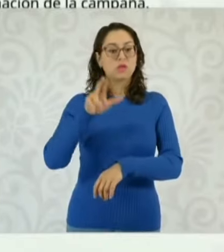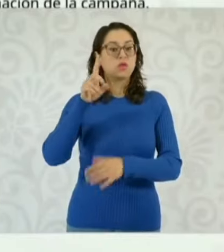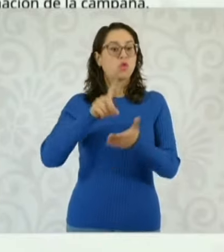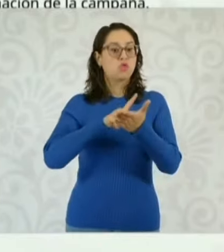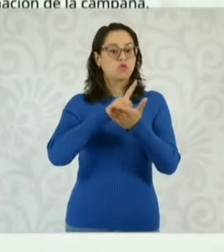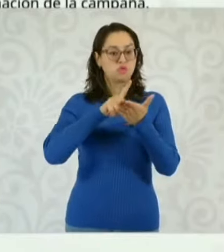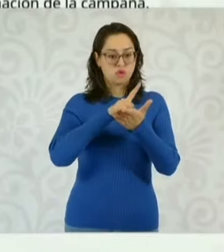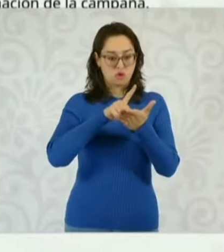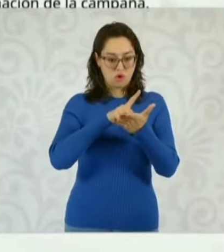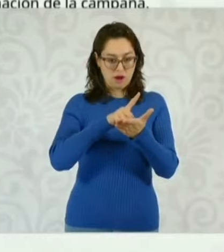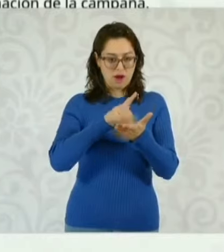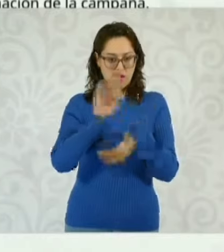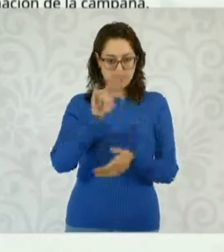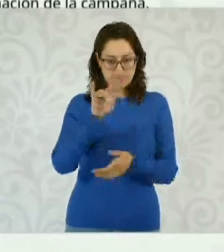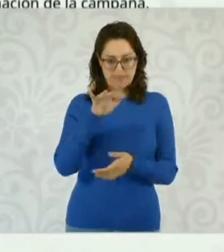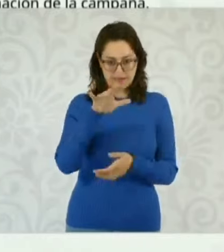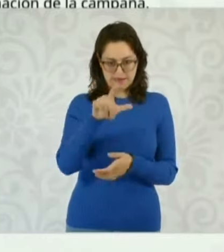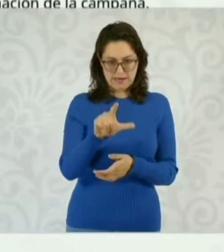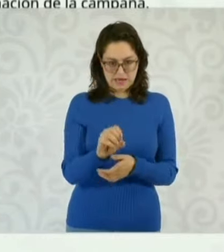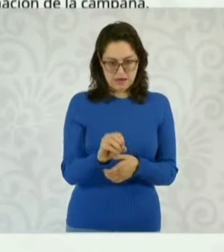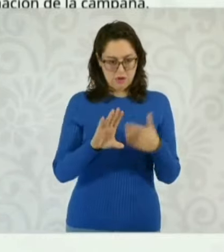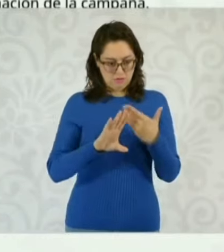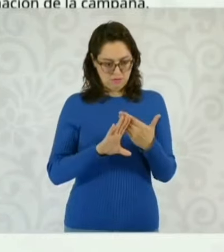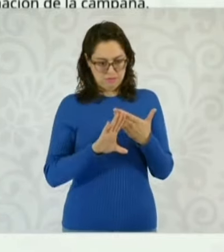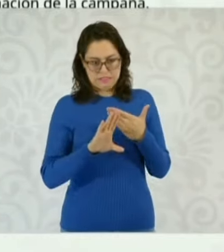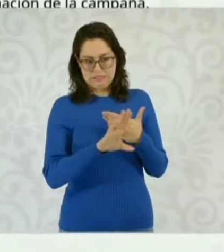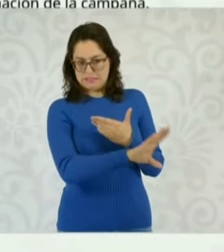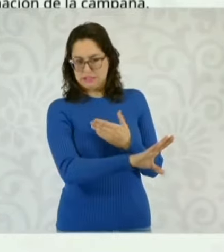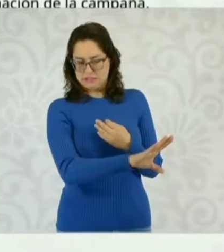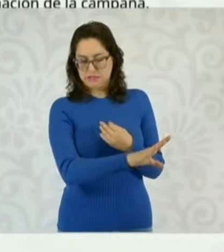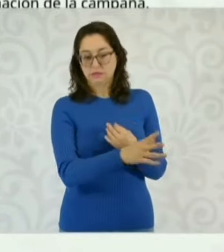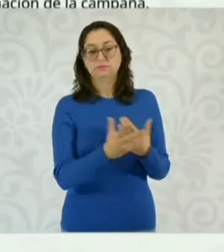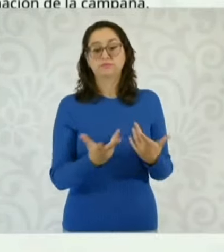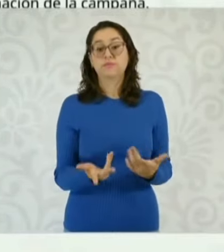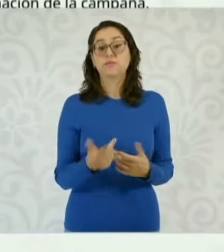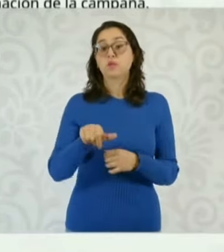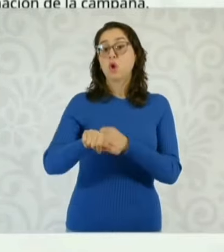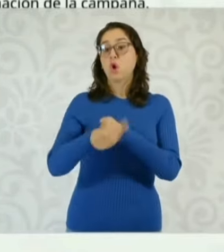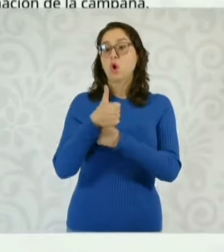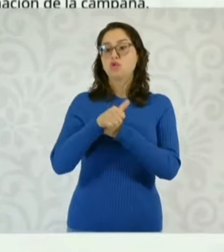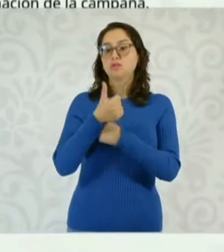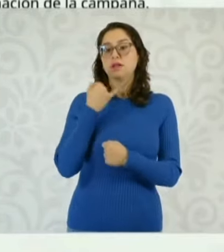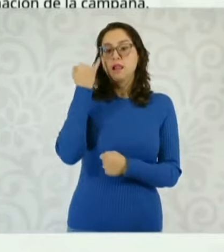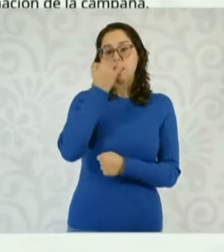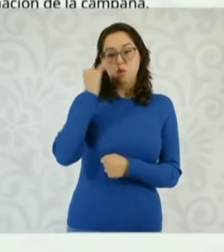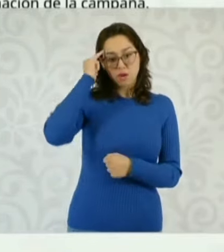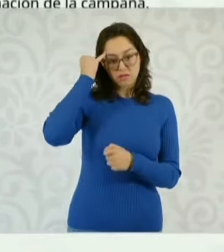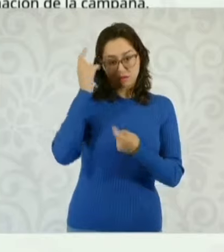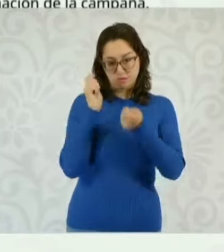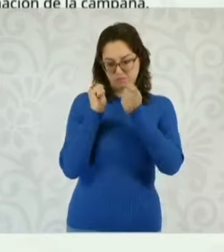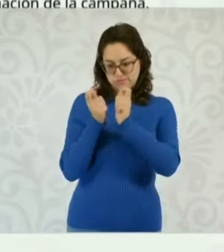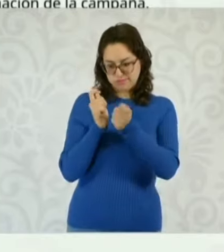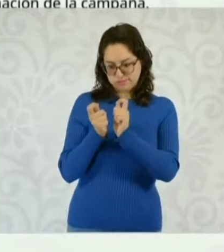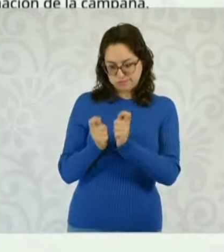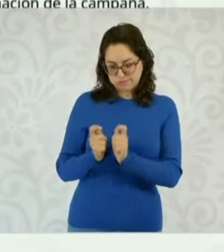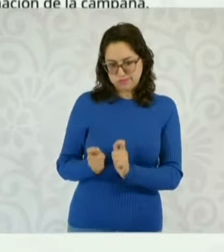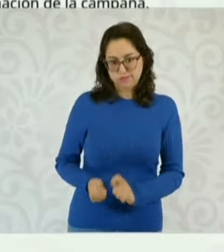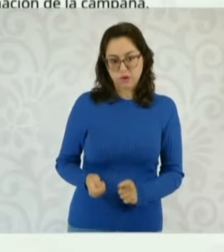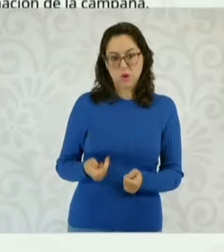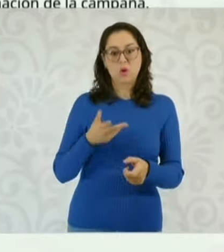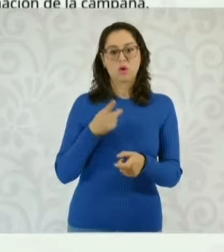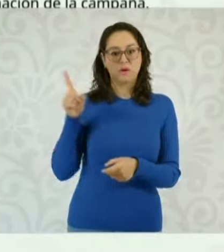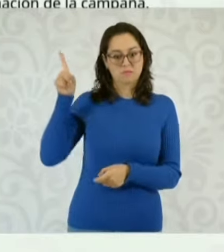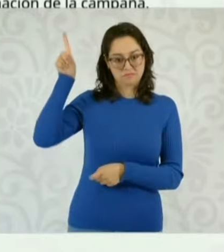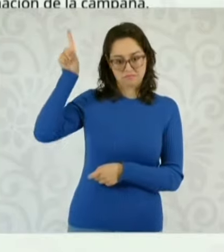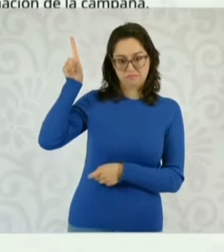el fentanilo te mata. Se ha entregado una traducción de 11 lenguas indígenas, entre ellas se encuentran el triqui,